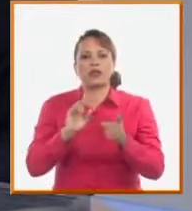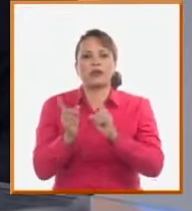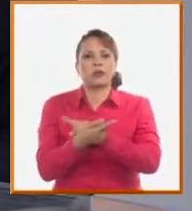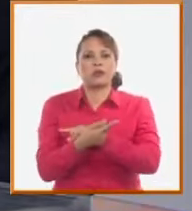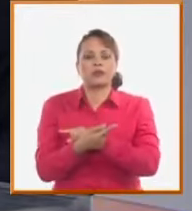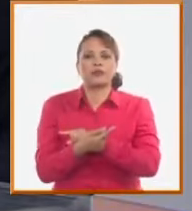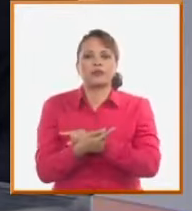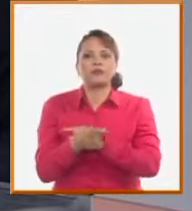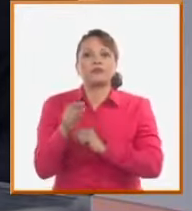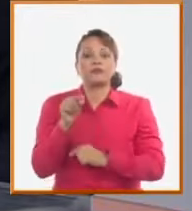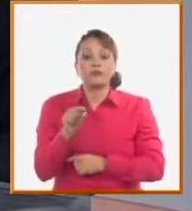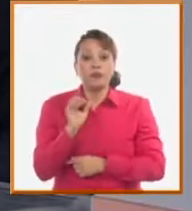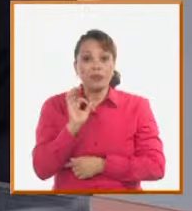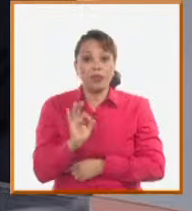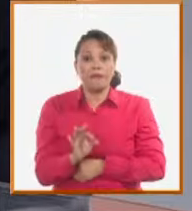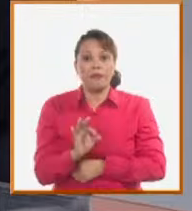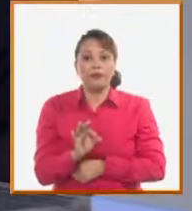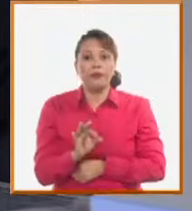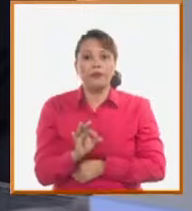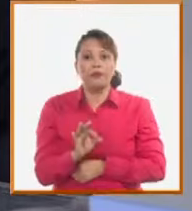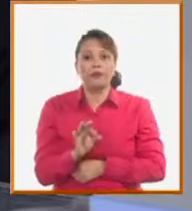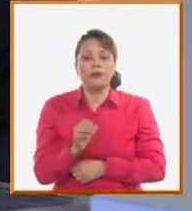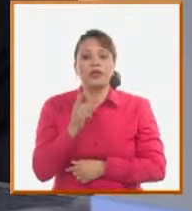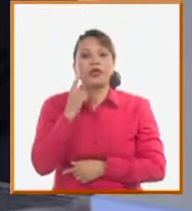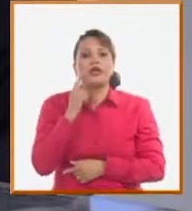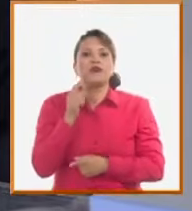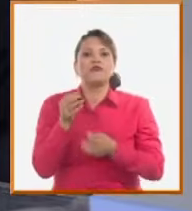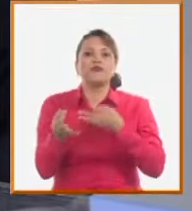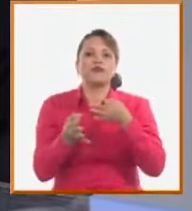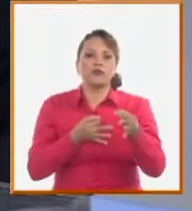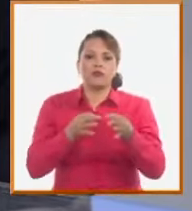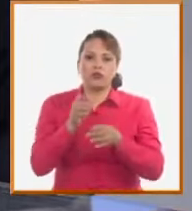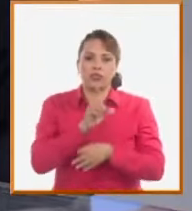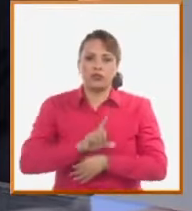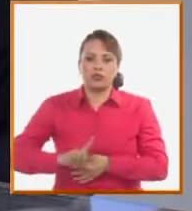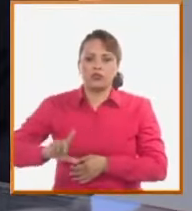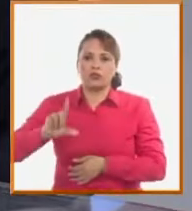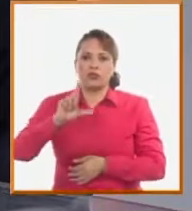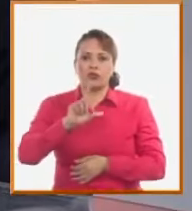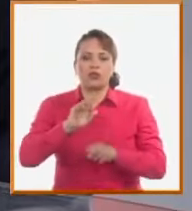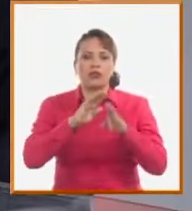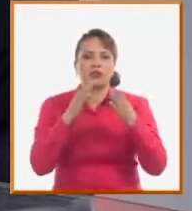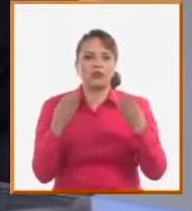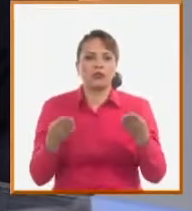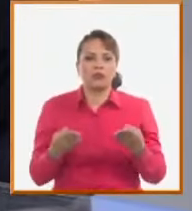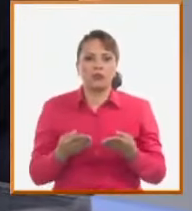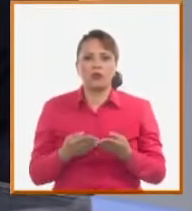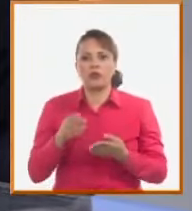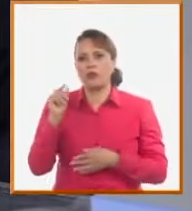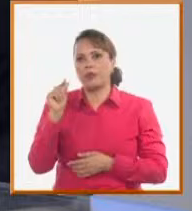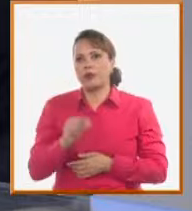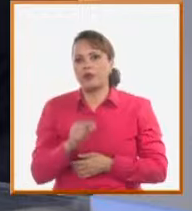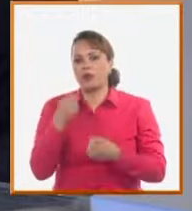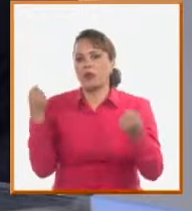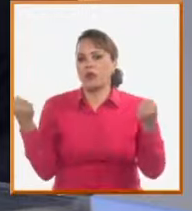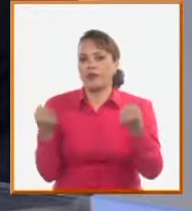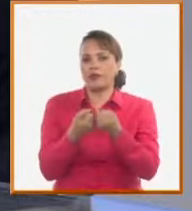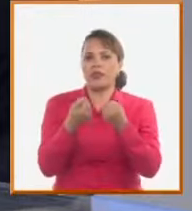seguro, cuya función es social, no es resarcitoria. O sea, todo lo que sucede al asegurado producto del